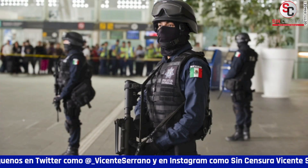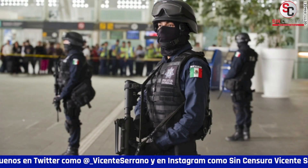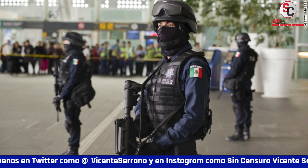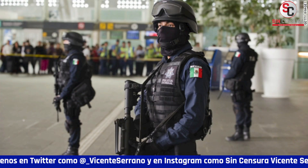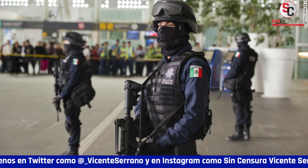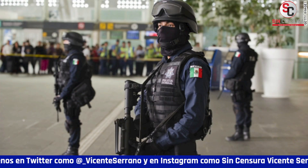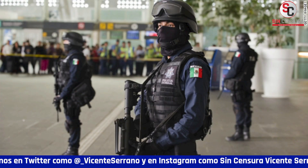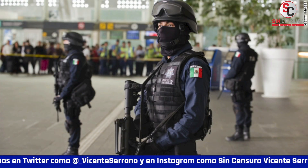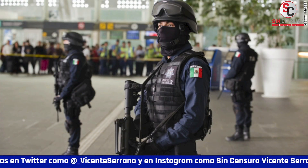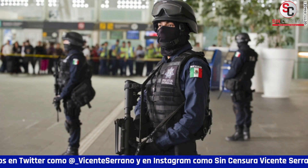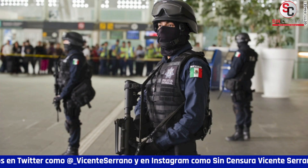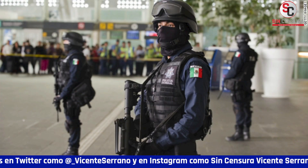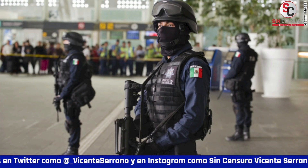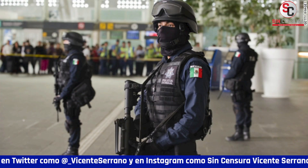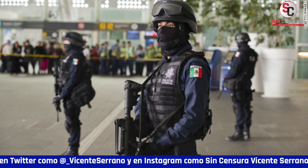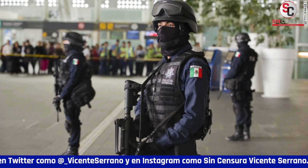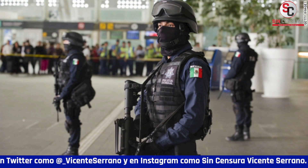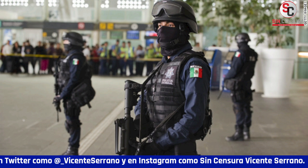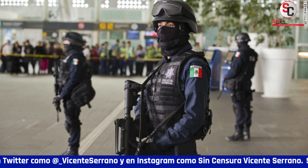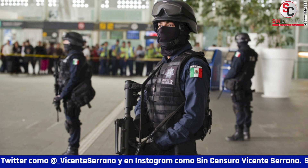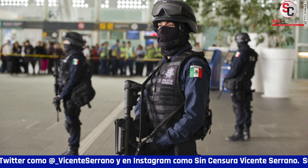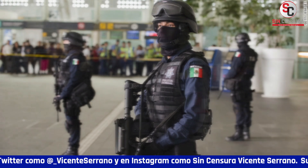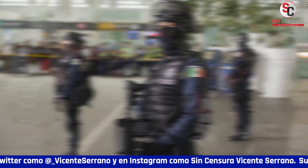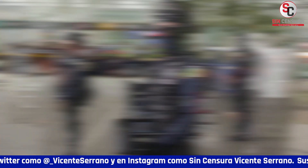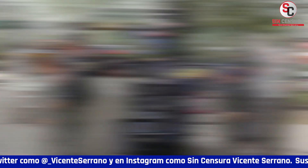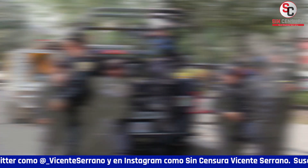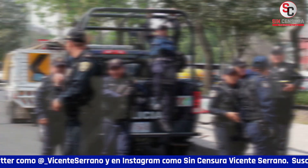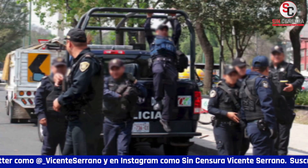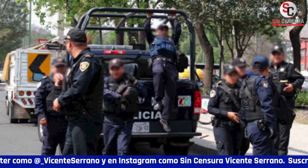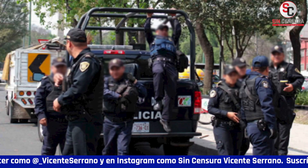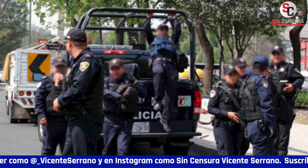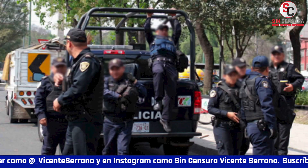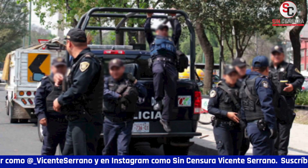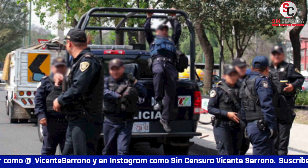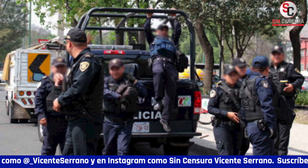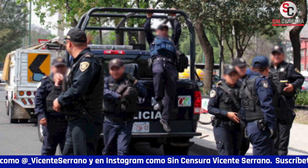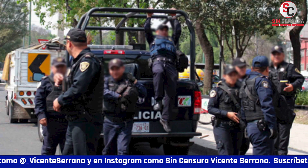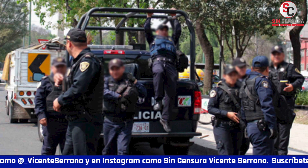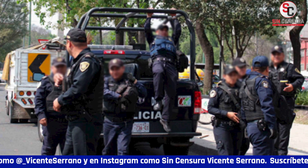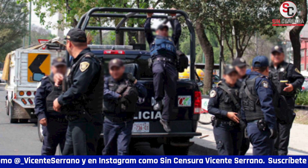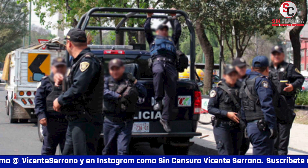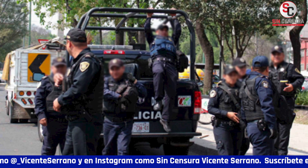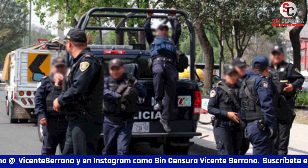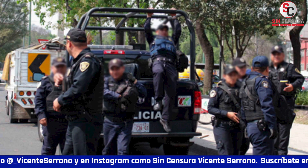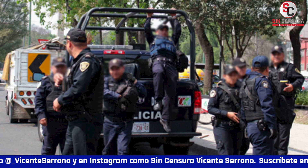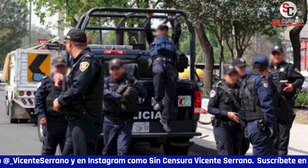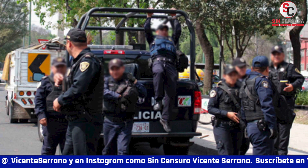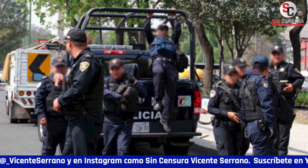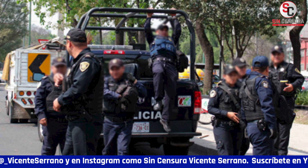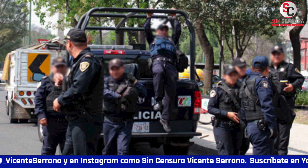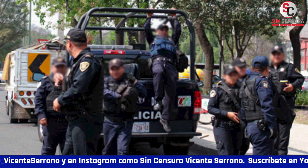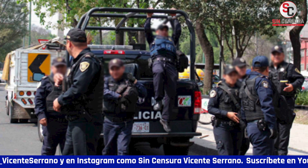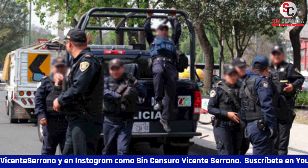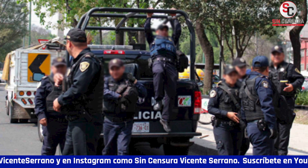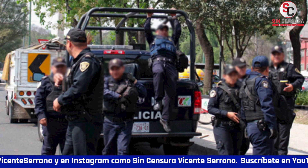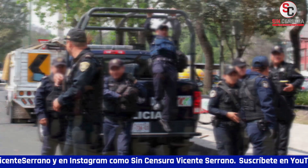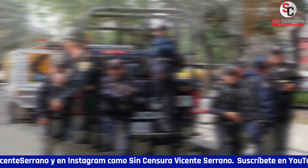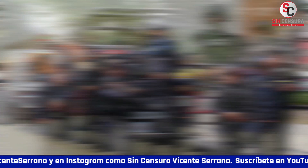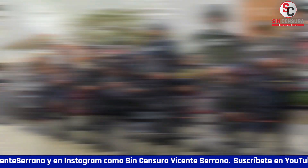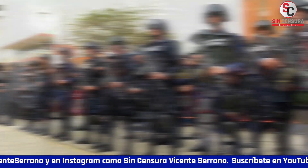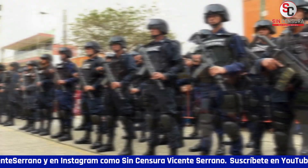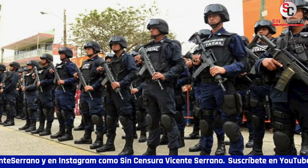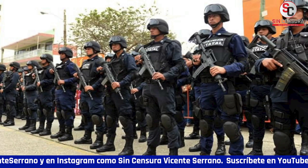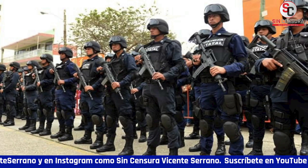se lavan las manos y dicen, pues es que sí lo mataron, pero fue por el crimen organizado, entonces no me toca investigar su muerte porque a ti te toca detener al que lo